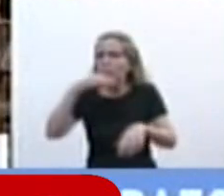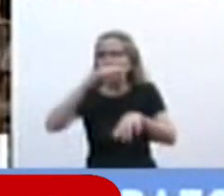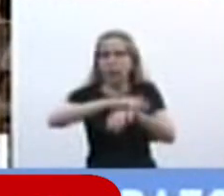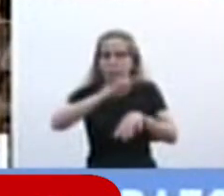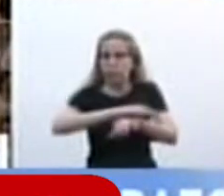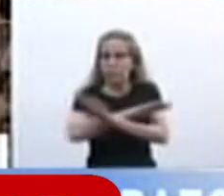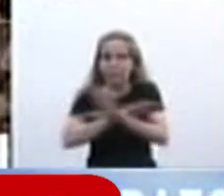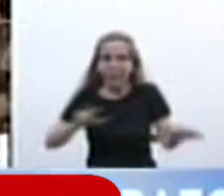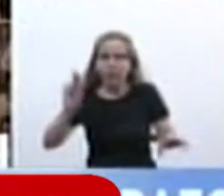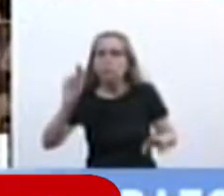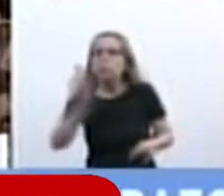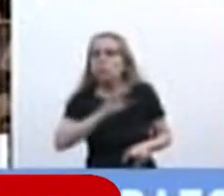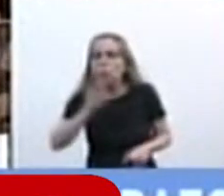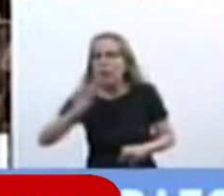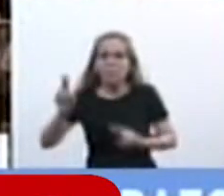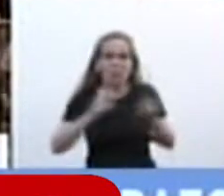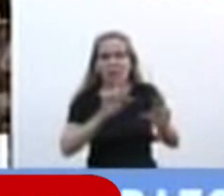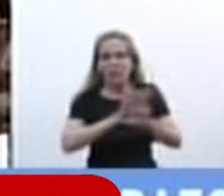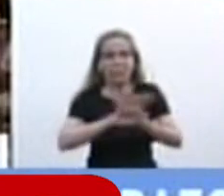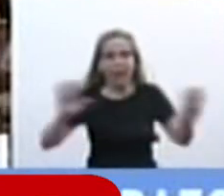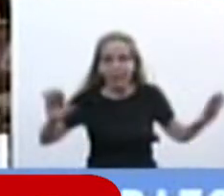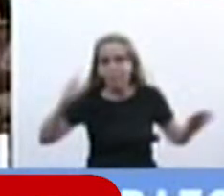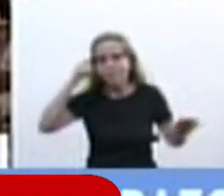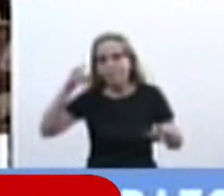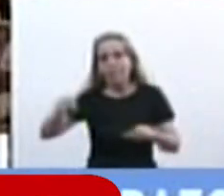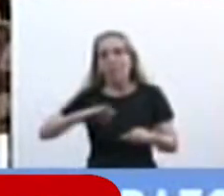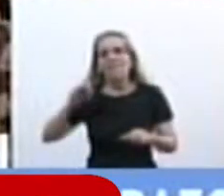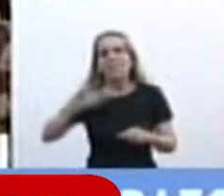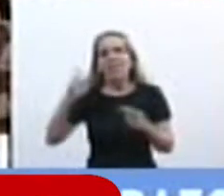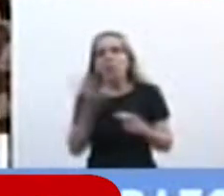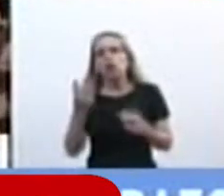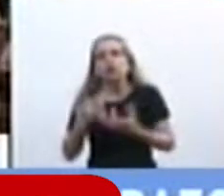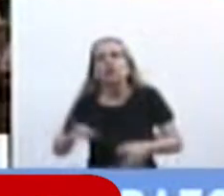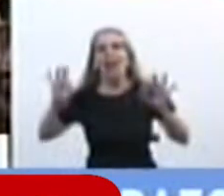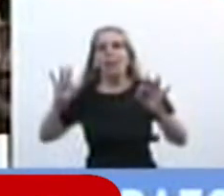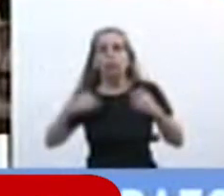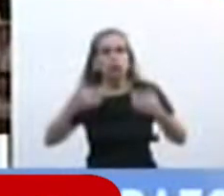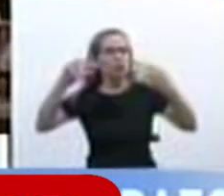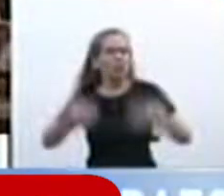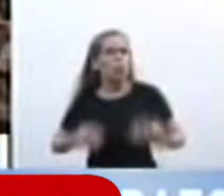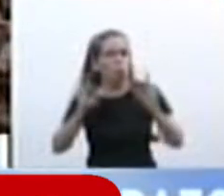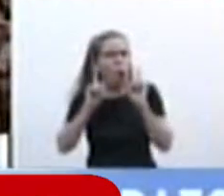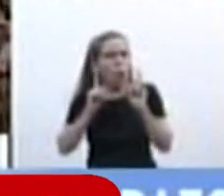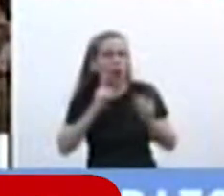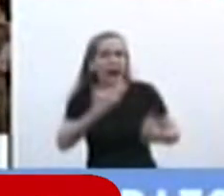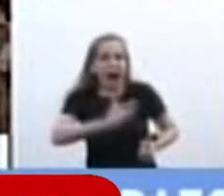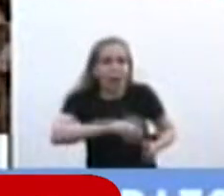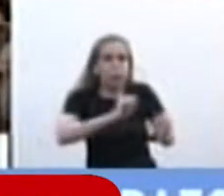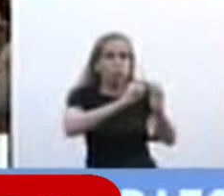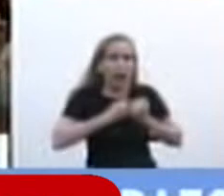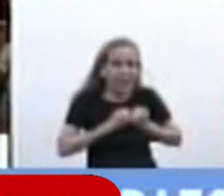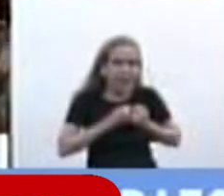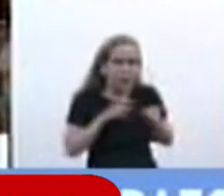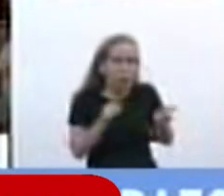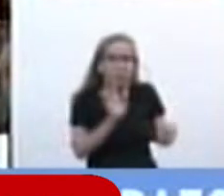mujeres mueran y tratar de salvar las 2 vidas, porque hay algo de lo que estoy segura. El aborto clandestino es un negocio